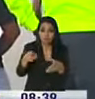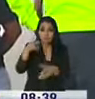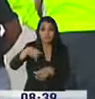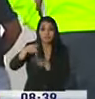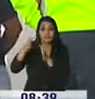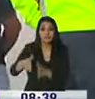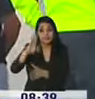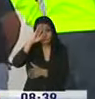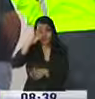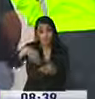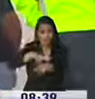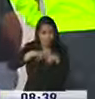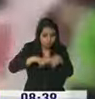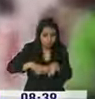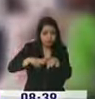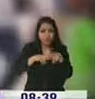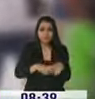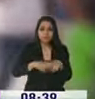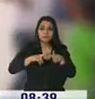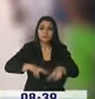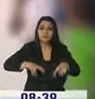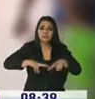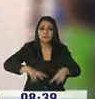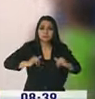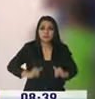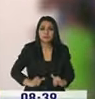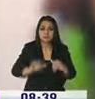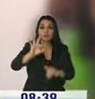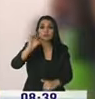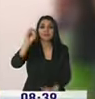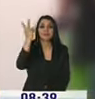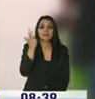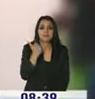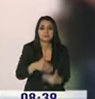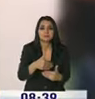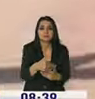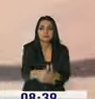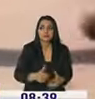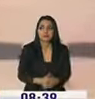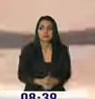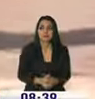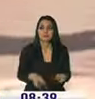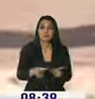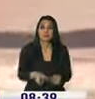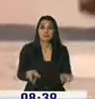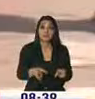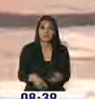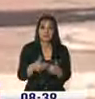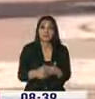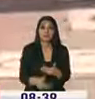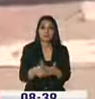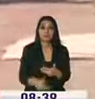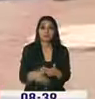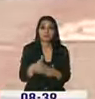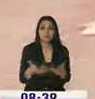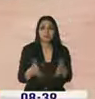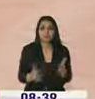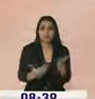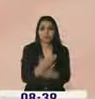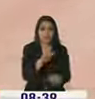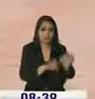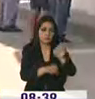de la Policía Nacional. Este caso será investigado 90 días más y durante aquellas semanas se realizarán nuevas